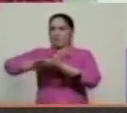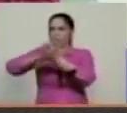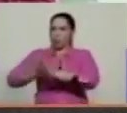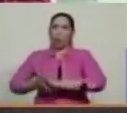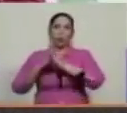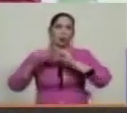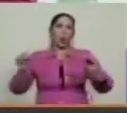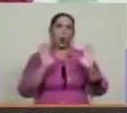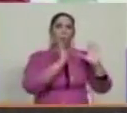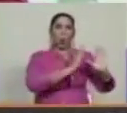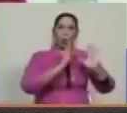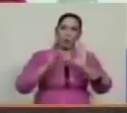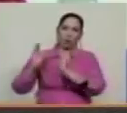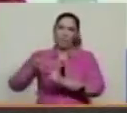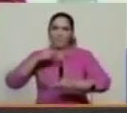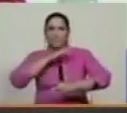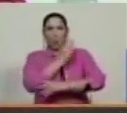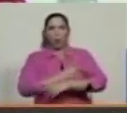del poder popular.